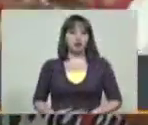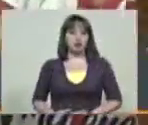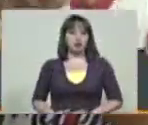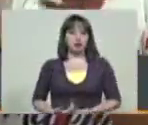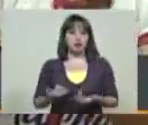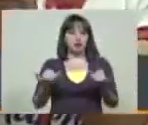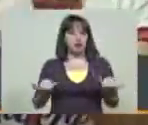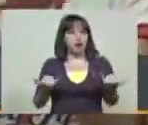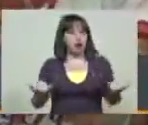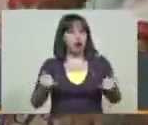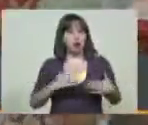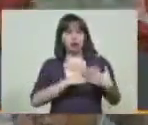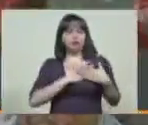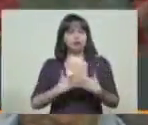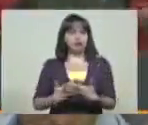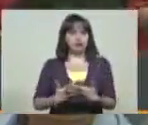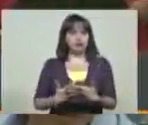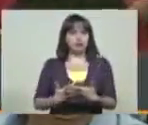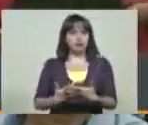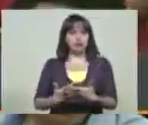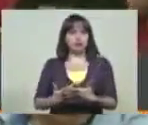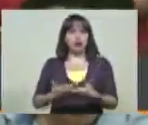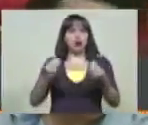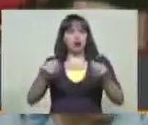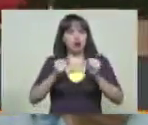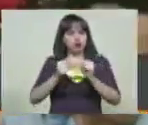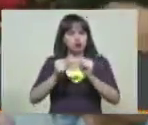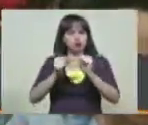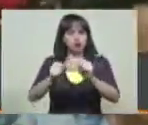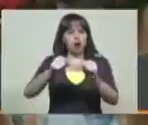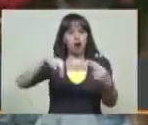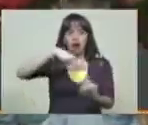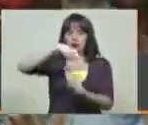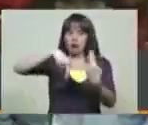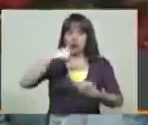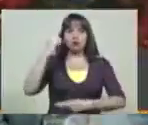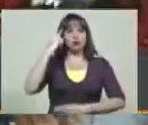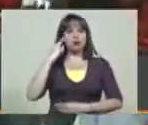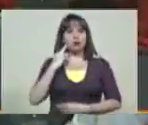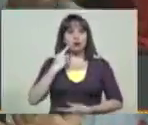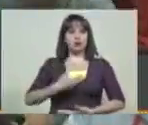nos garantiza la continuación de la revolución bolivariana